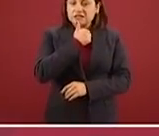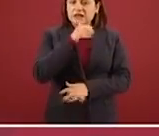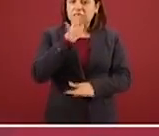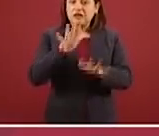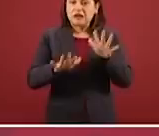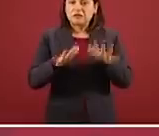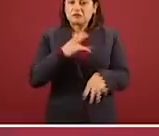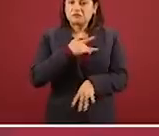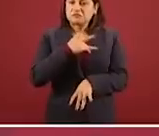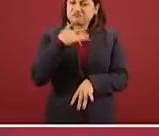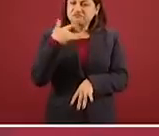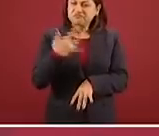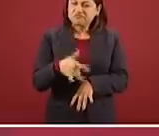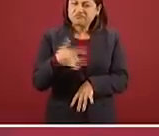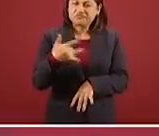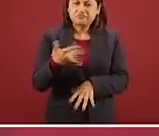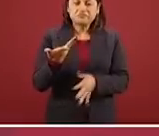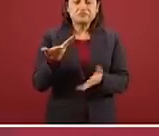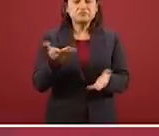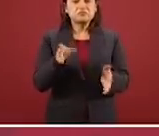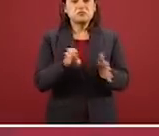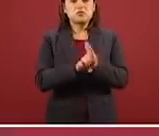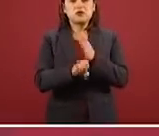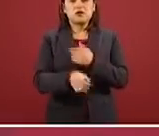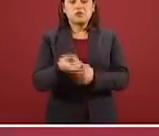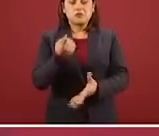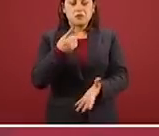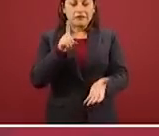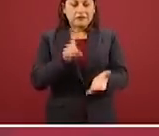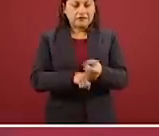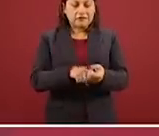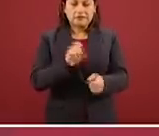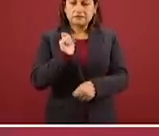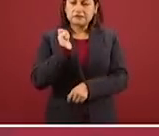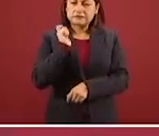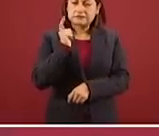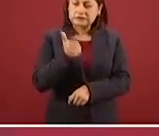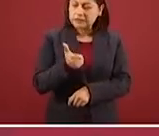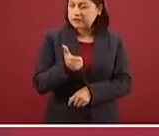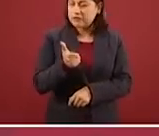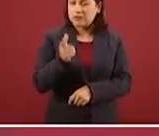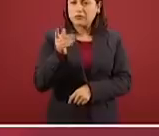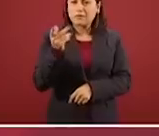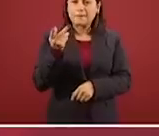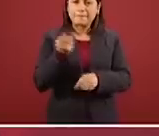cuando hay desgracias, cuando hay